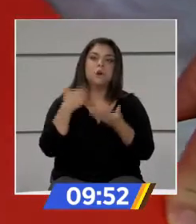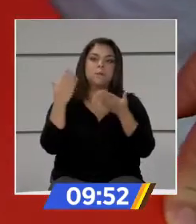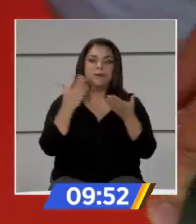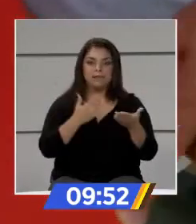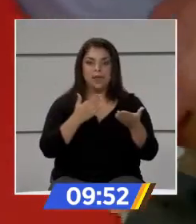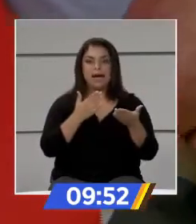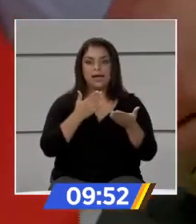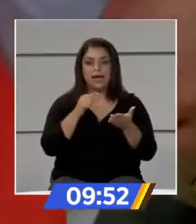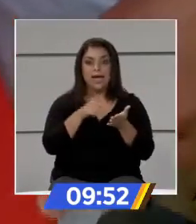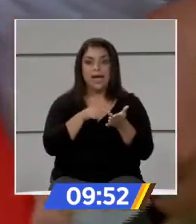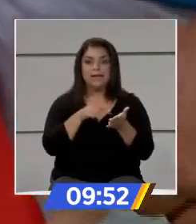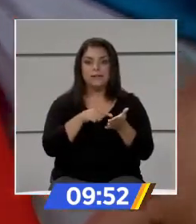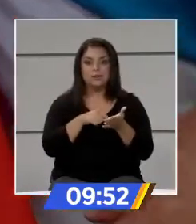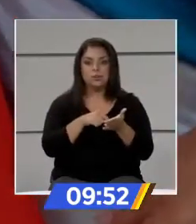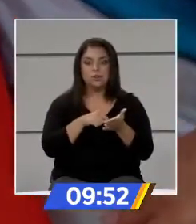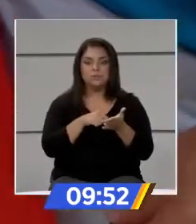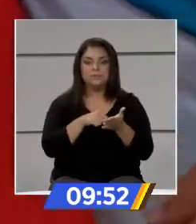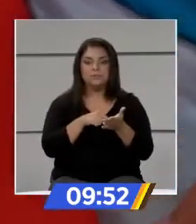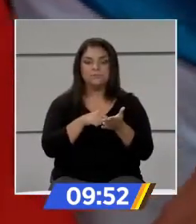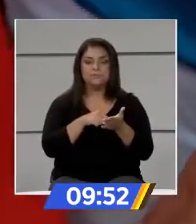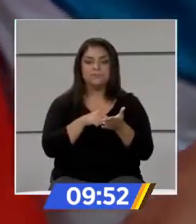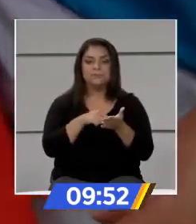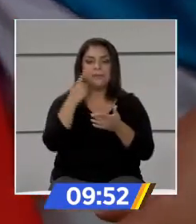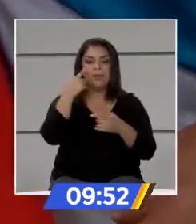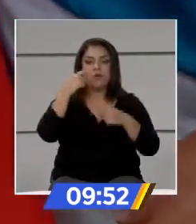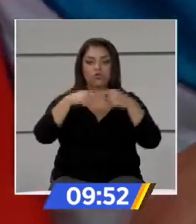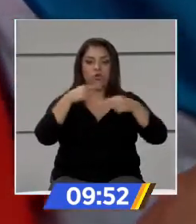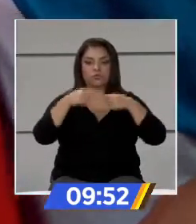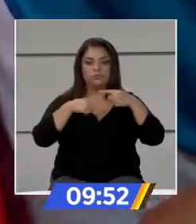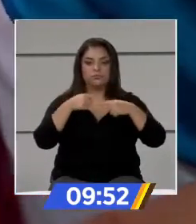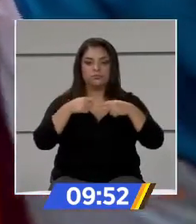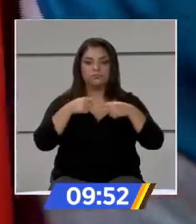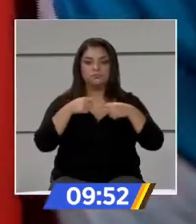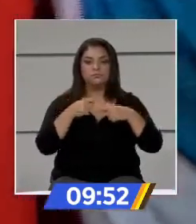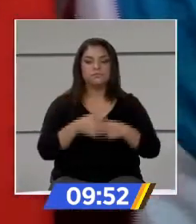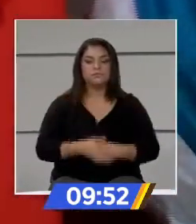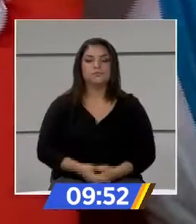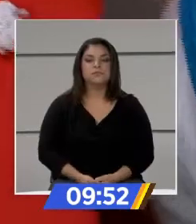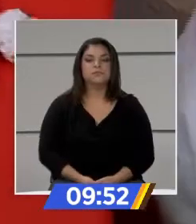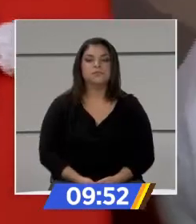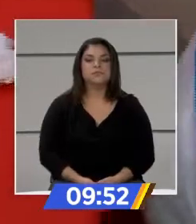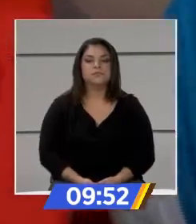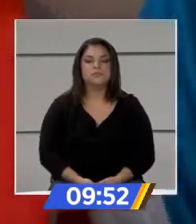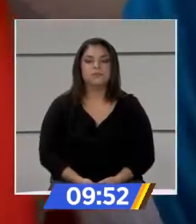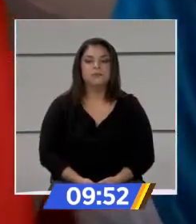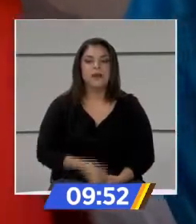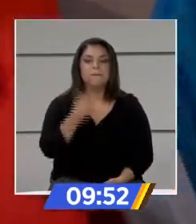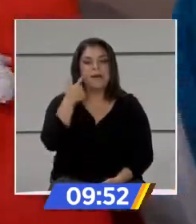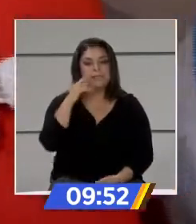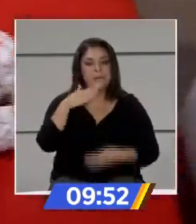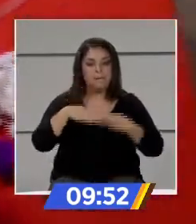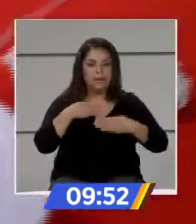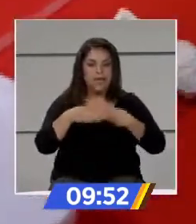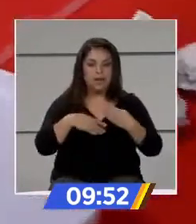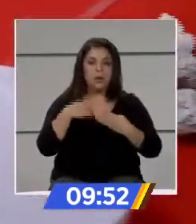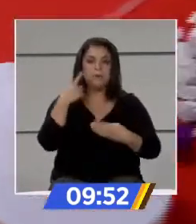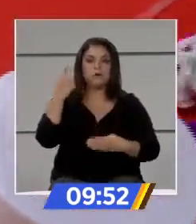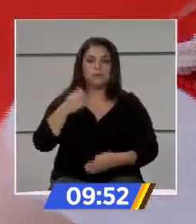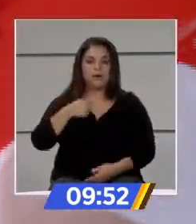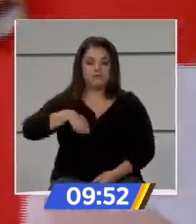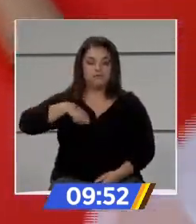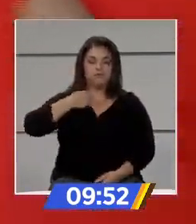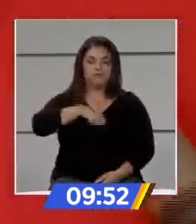de los gatos, pero al final queda un rollito, ¿ves? Ah, entonces, que es del papel higiénico parecido. Sí, parecido. Ah,